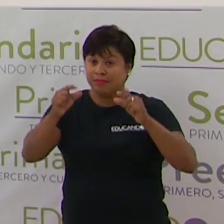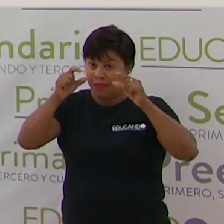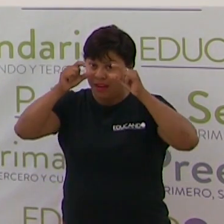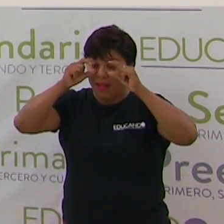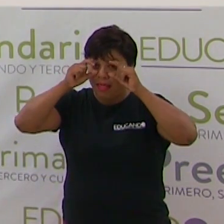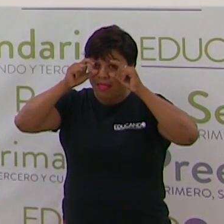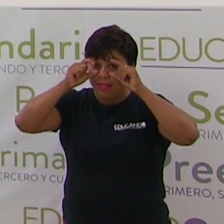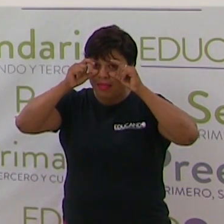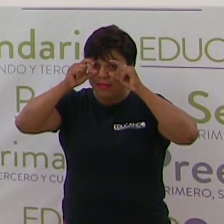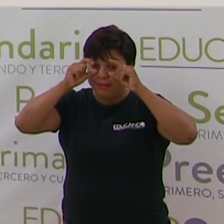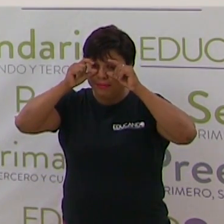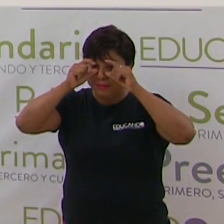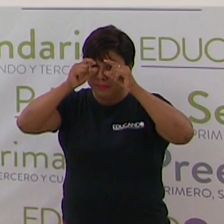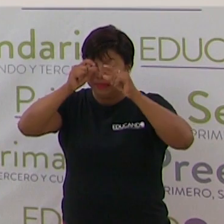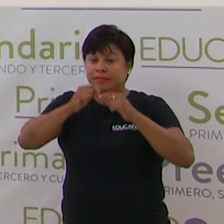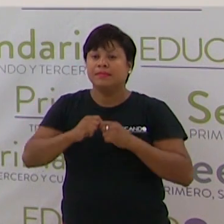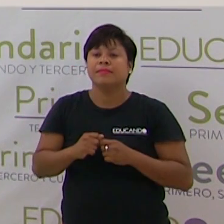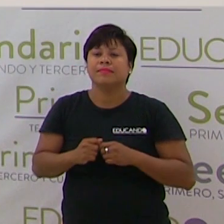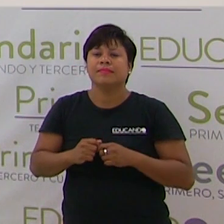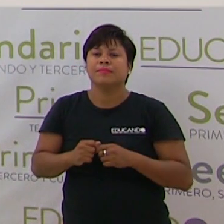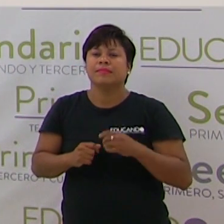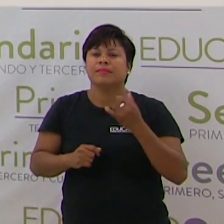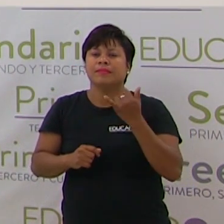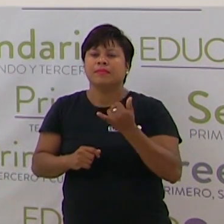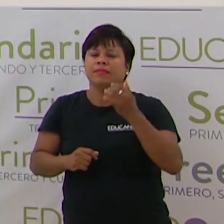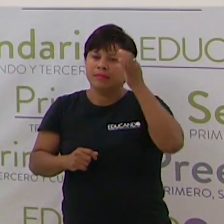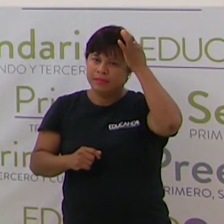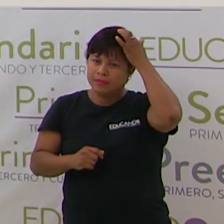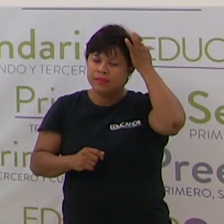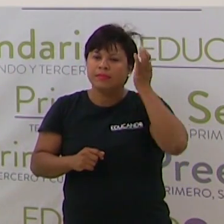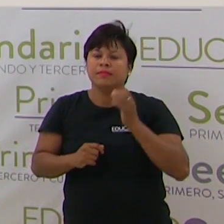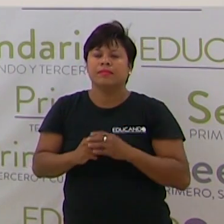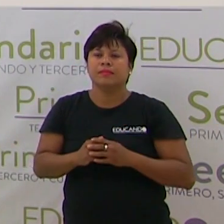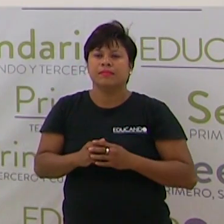Ahora que está haciendo tanto calor. Y